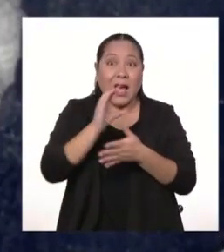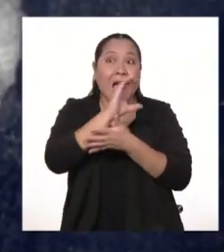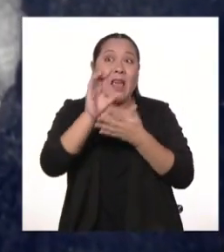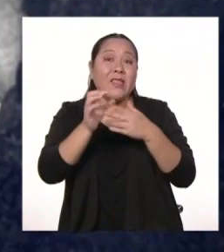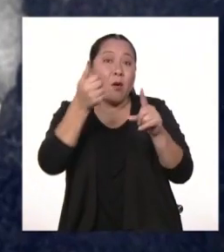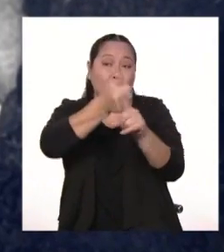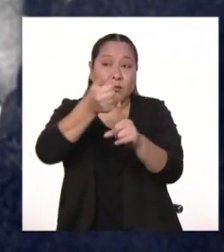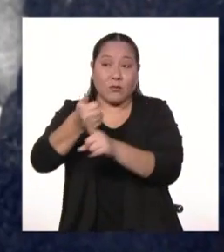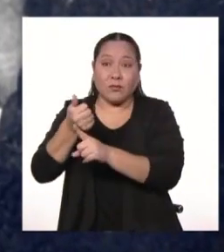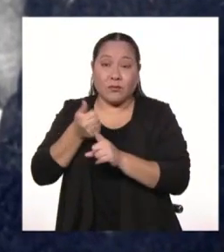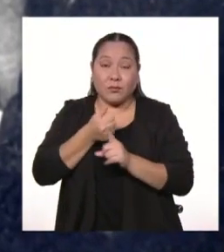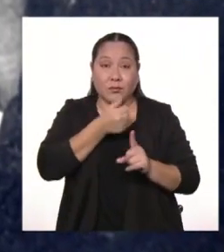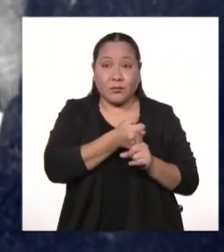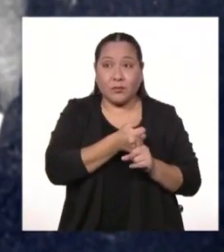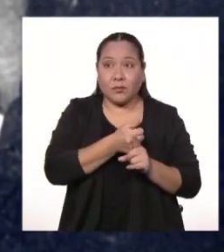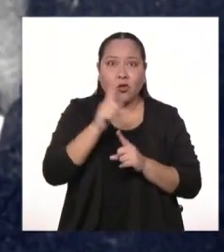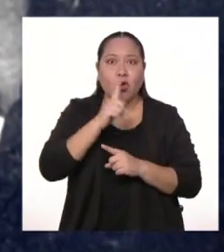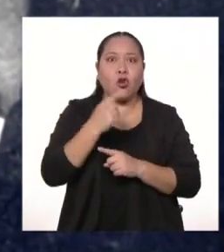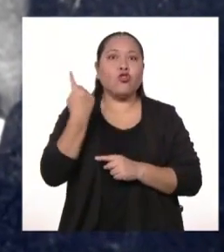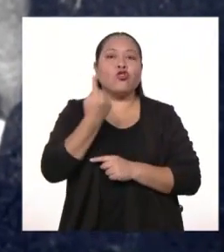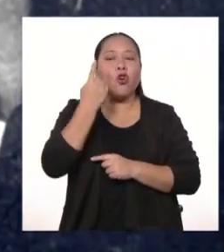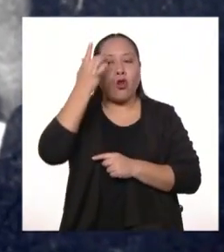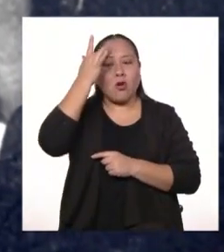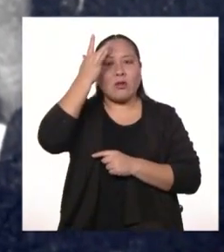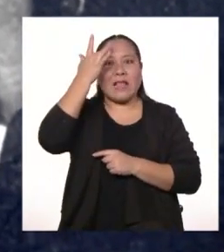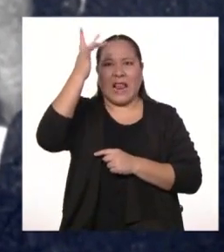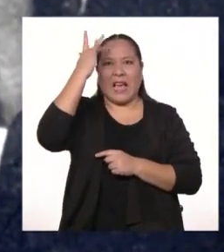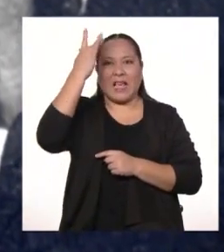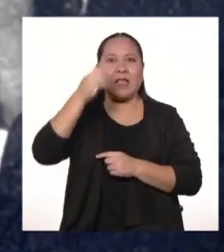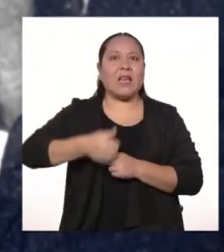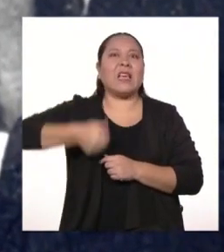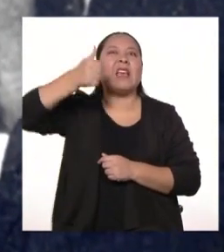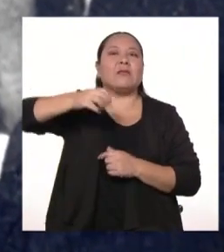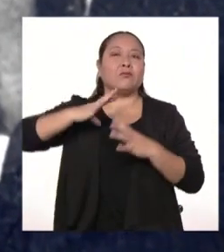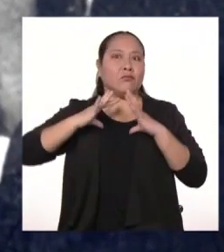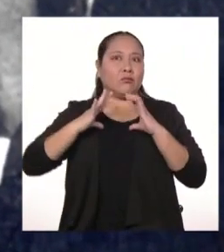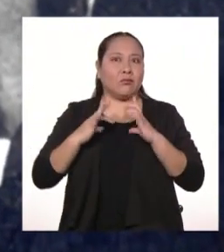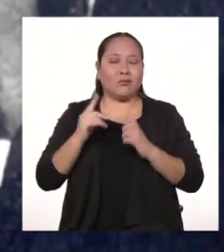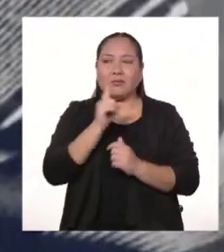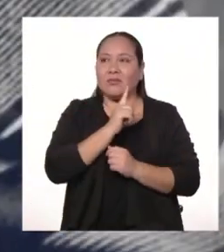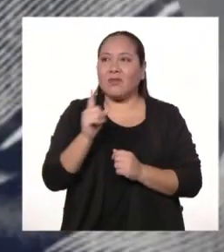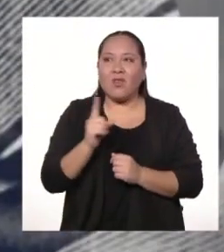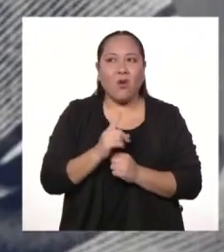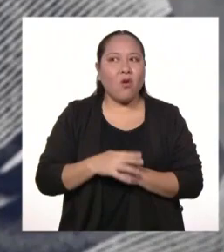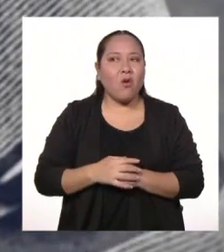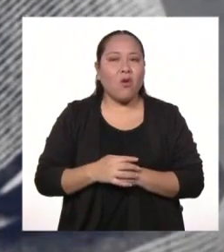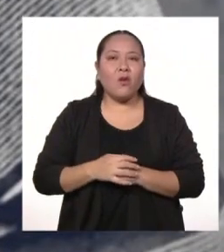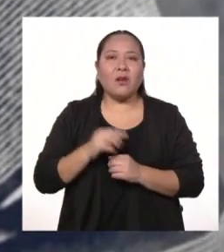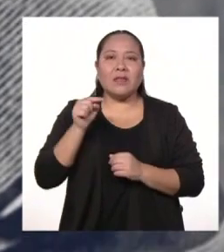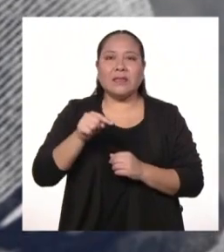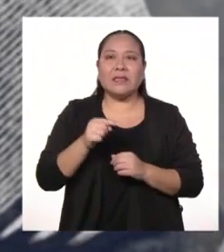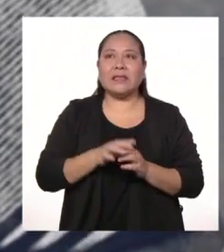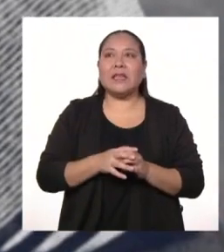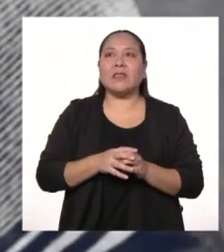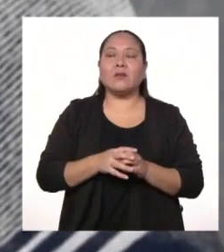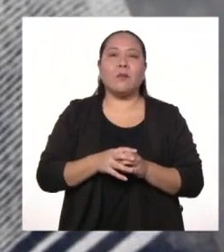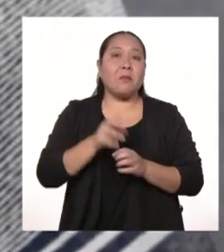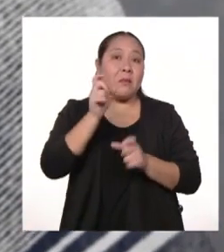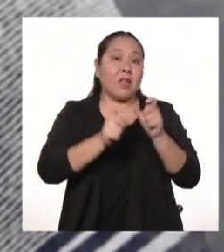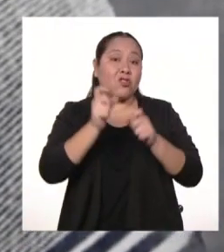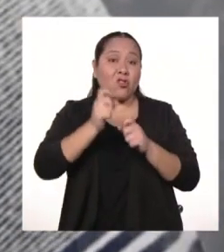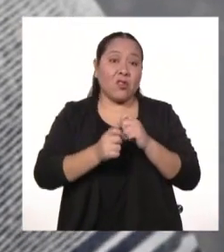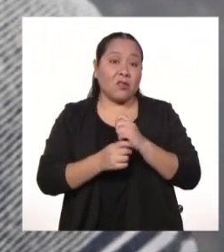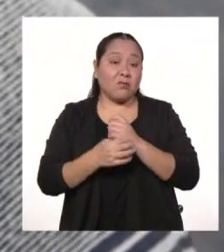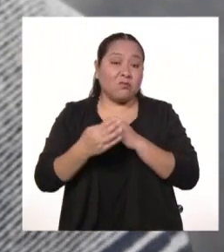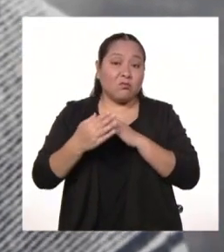es la intelectualidad aristocrática, ya no son los poetas de rancios apellidos, es la gente de clase media y clase